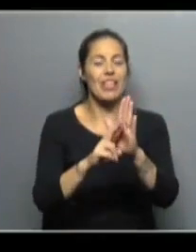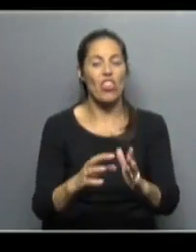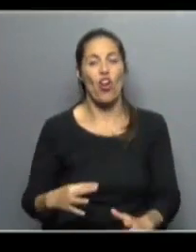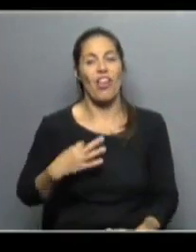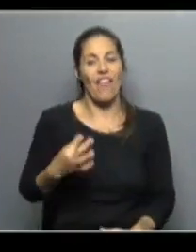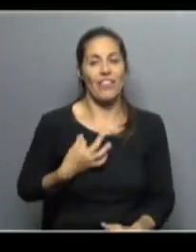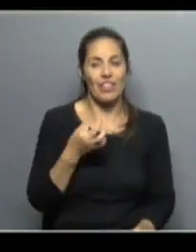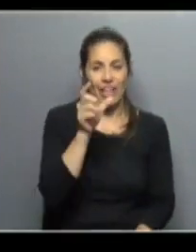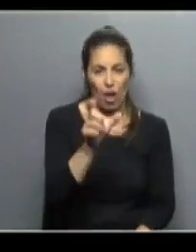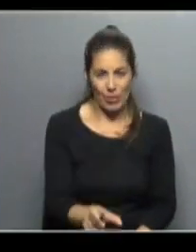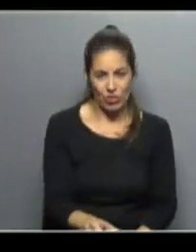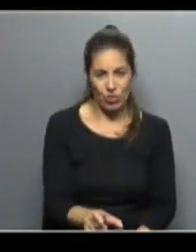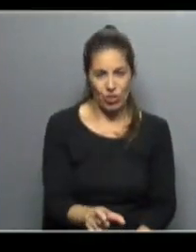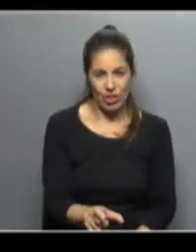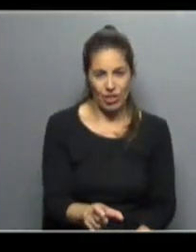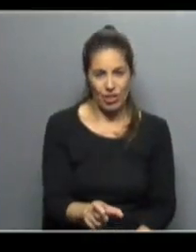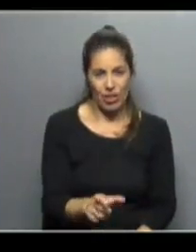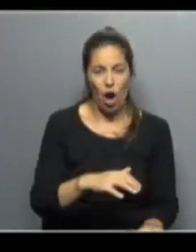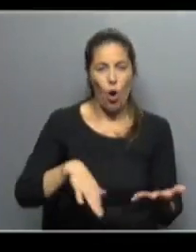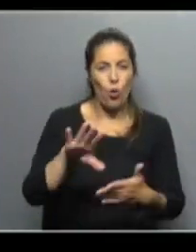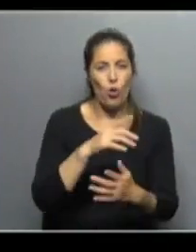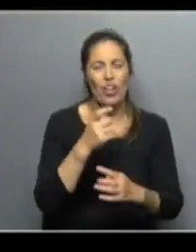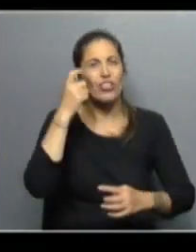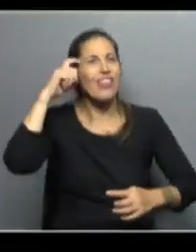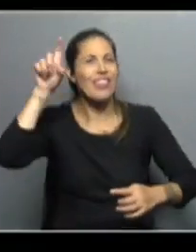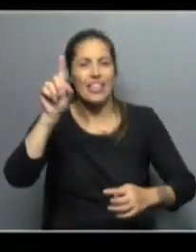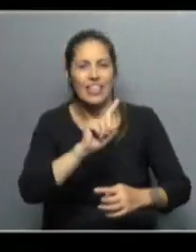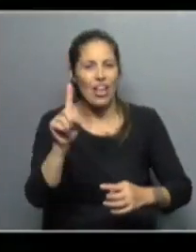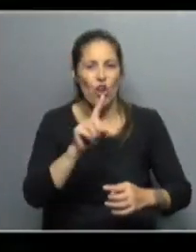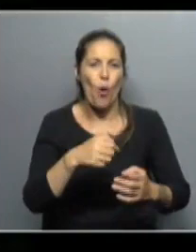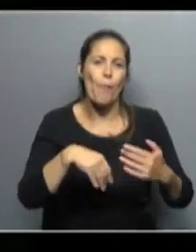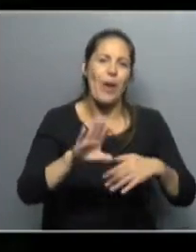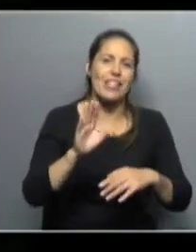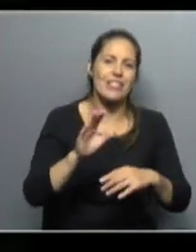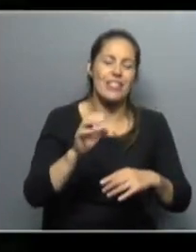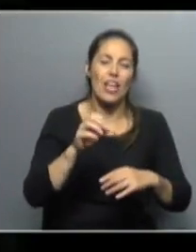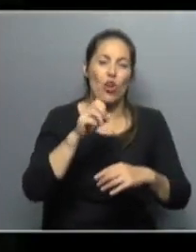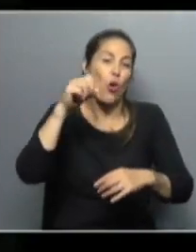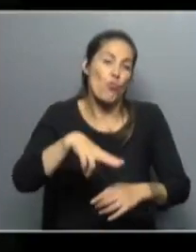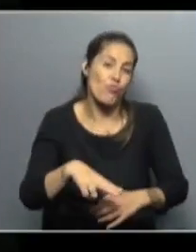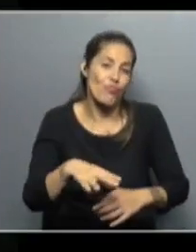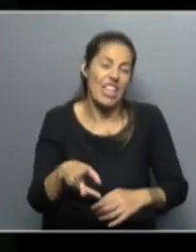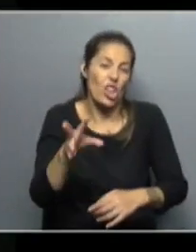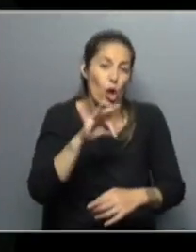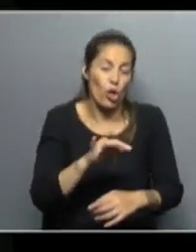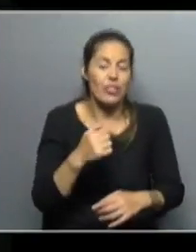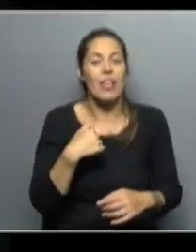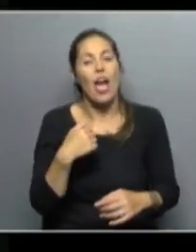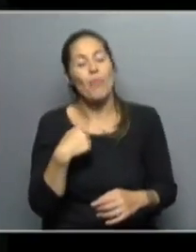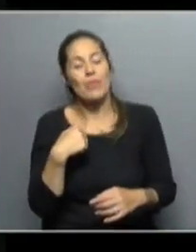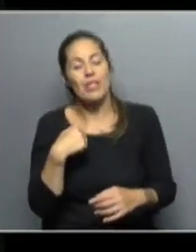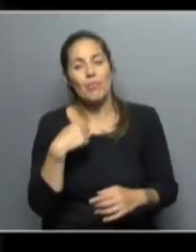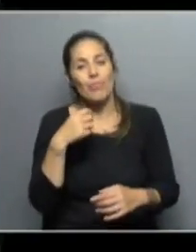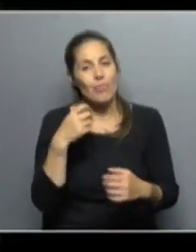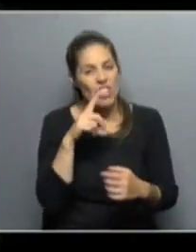de las personas, ¿no? Llevándolas a un terreno no tan idealista, capaz, sino más, más cotidiano. Y bueno, a mí me costó mucho, el proceso